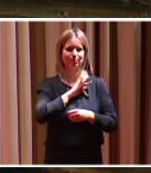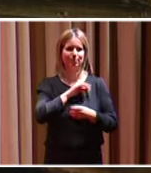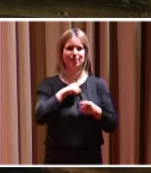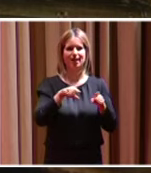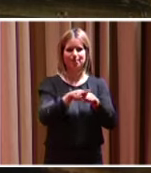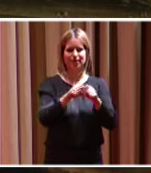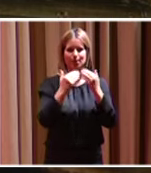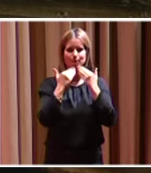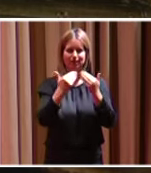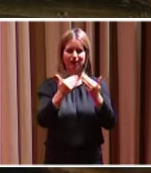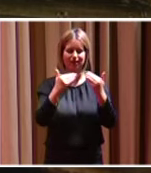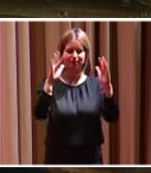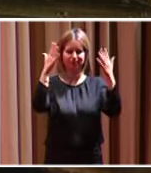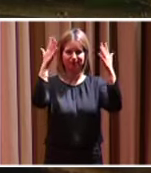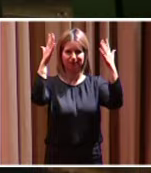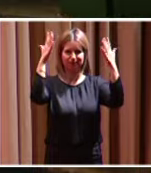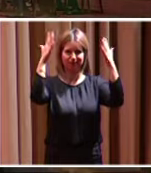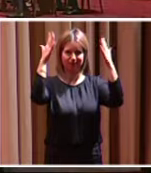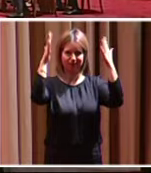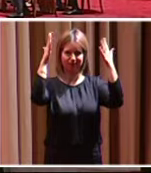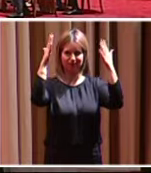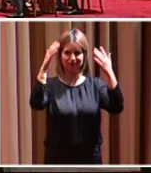la hermandad. Muchas gracias.